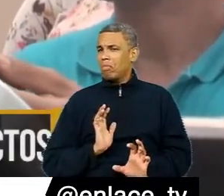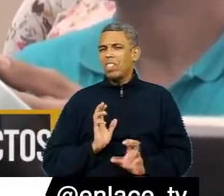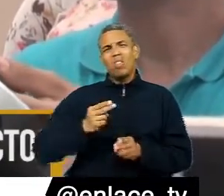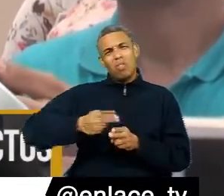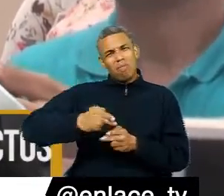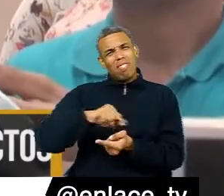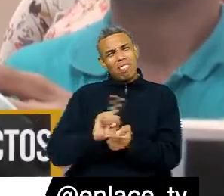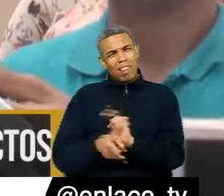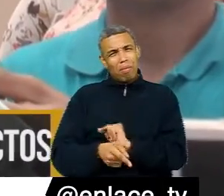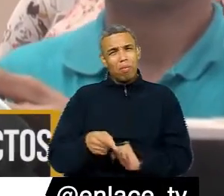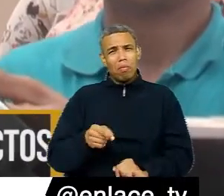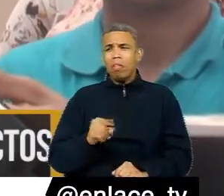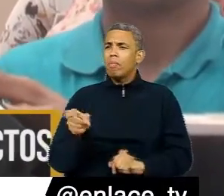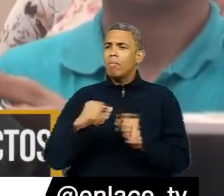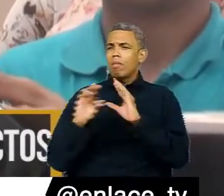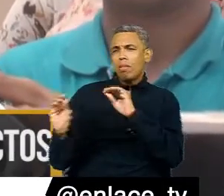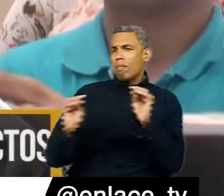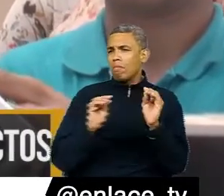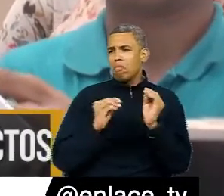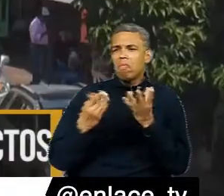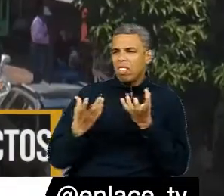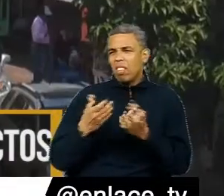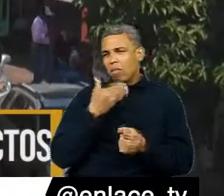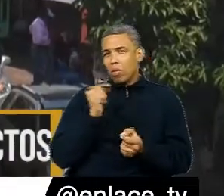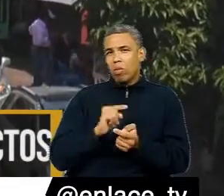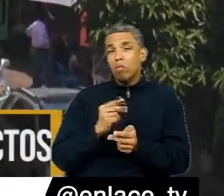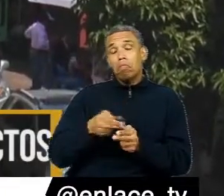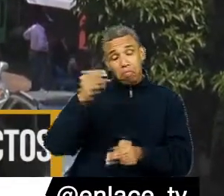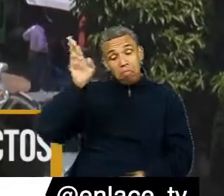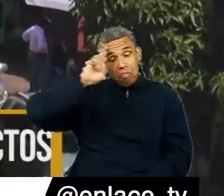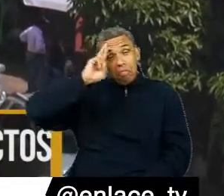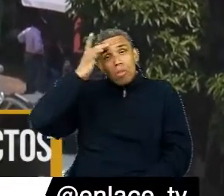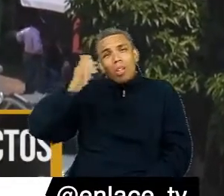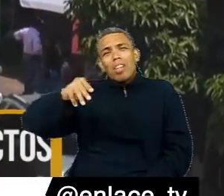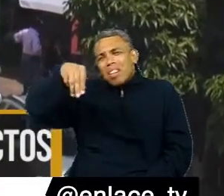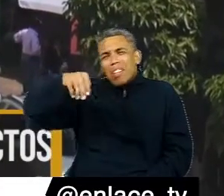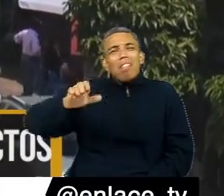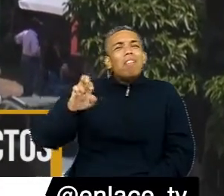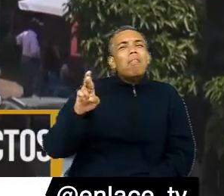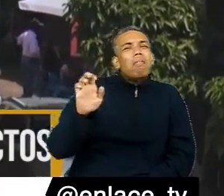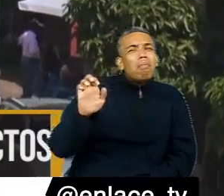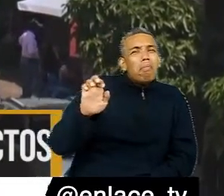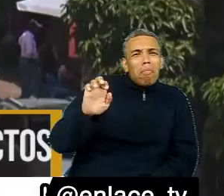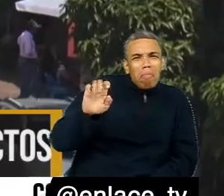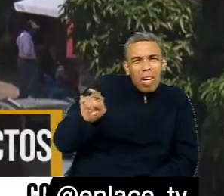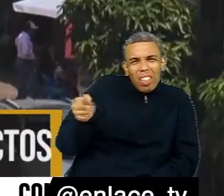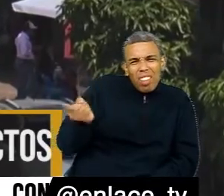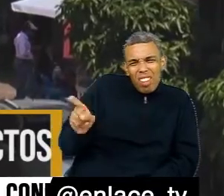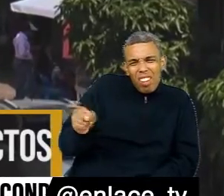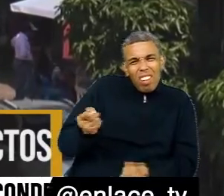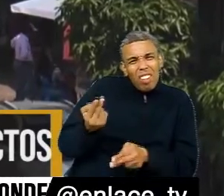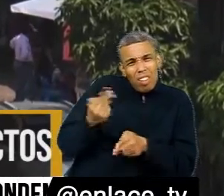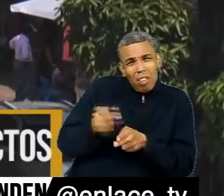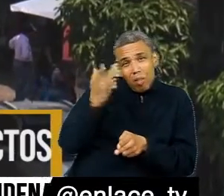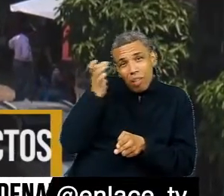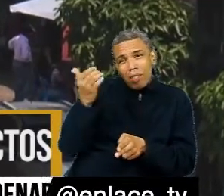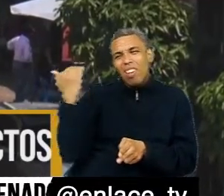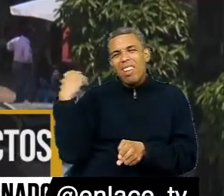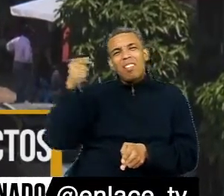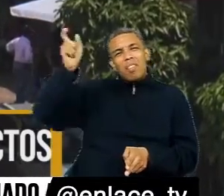hacerle homenaje a lo que es la provincia de Mares. El señor de Mares fue solamente un avivato que